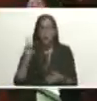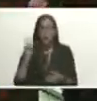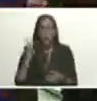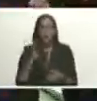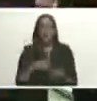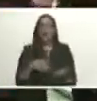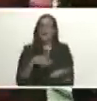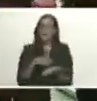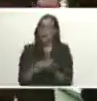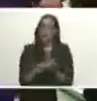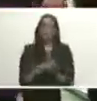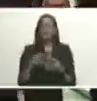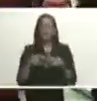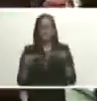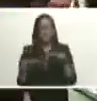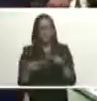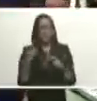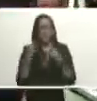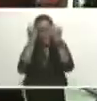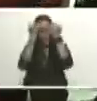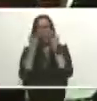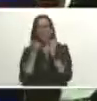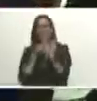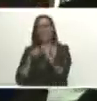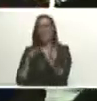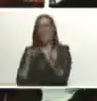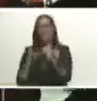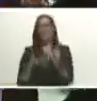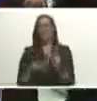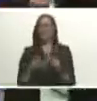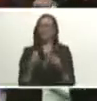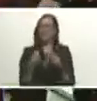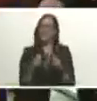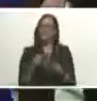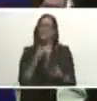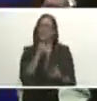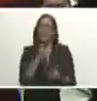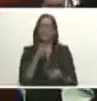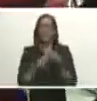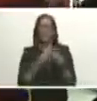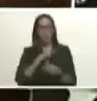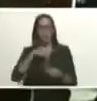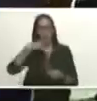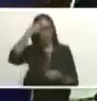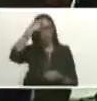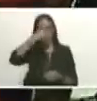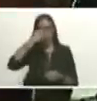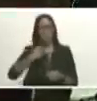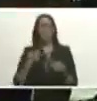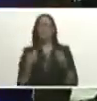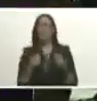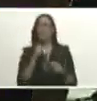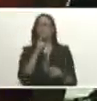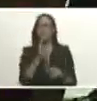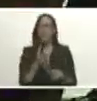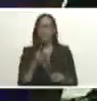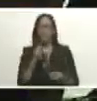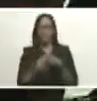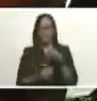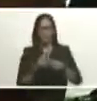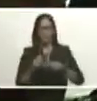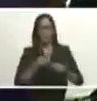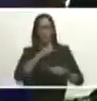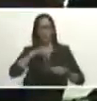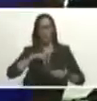hechos como los hechos de las guarimbas, que tanto daño le hicieron a nuestro pueblo, que tanto daño le hicieron a nuestras fuerzas